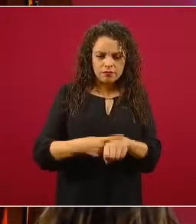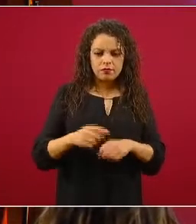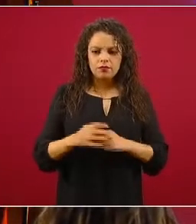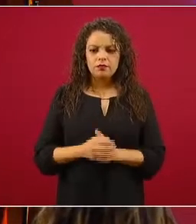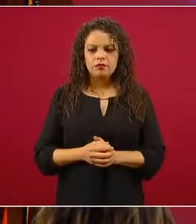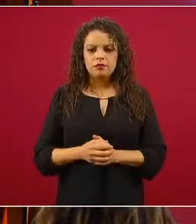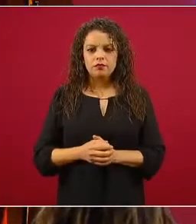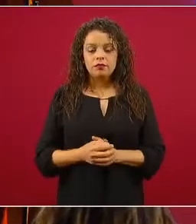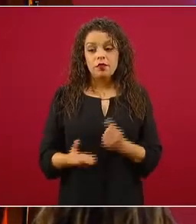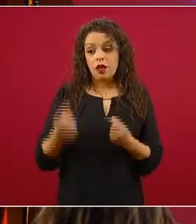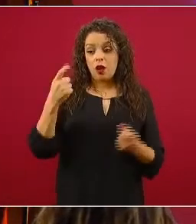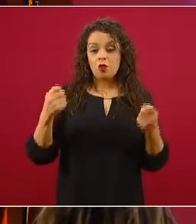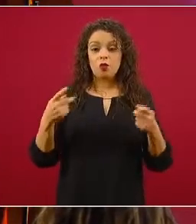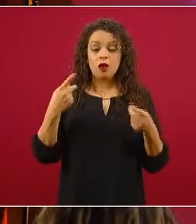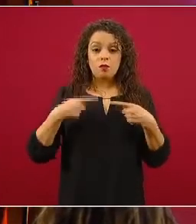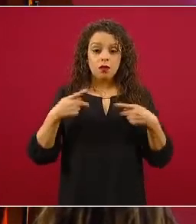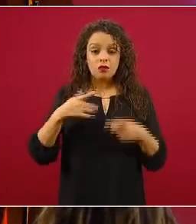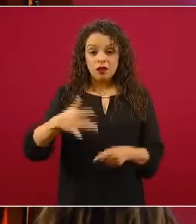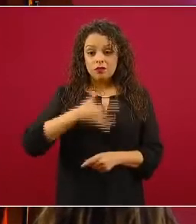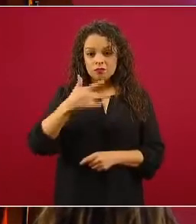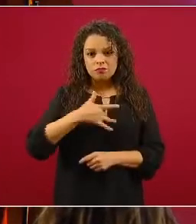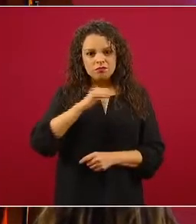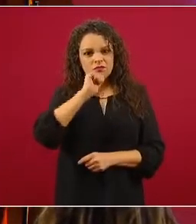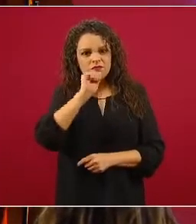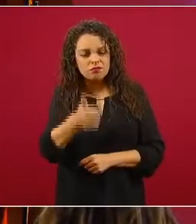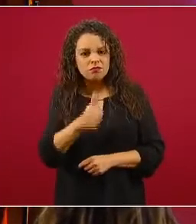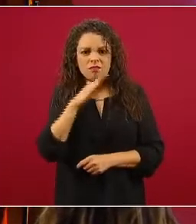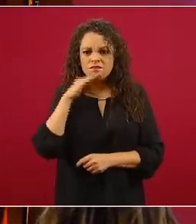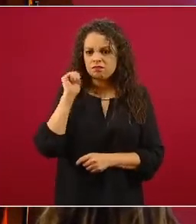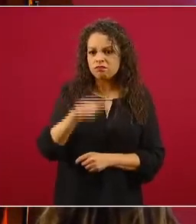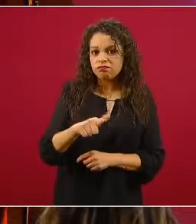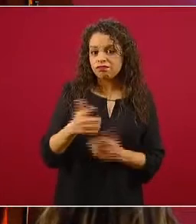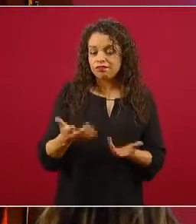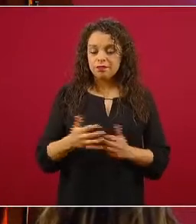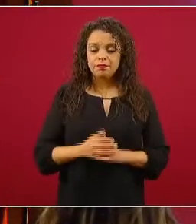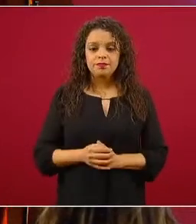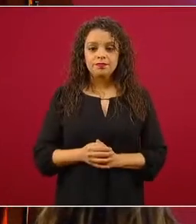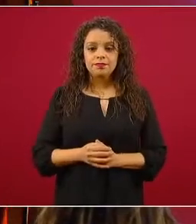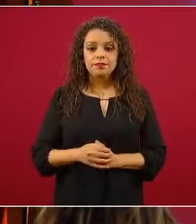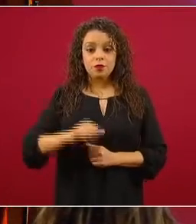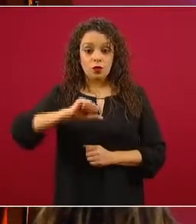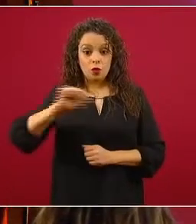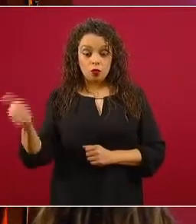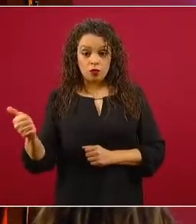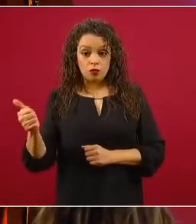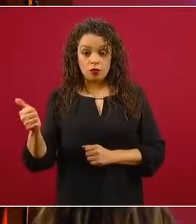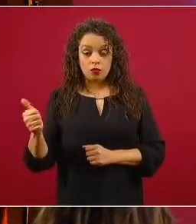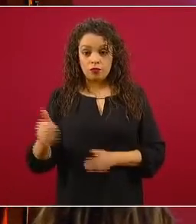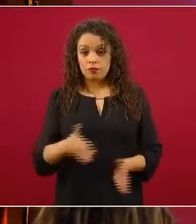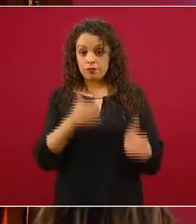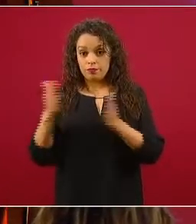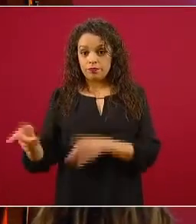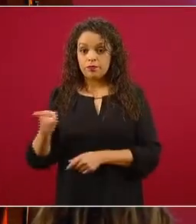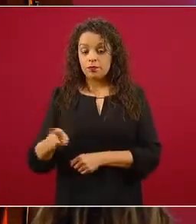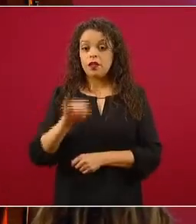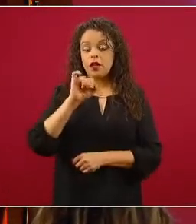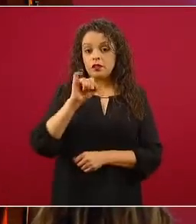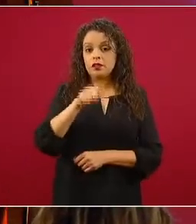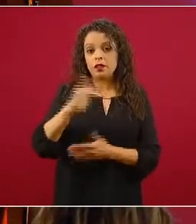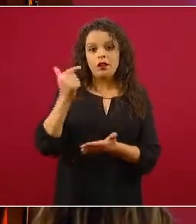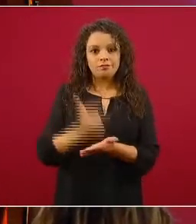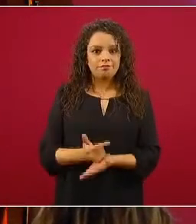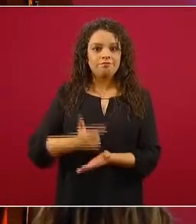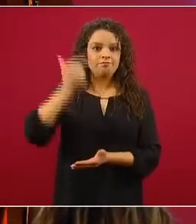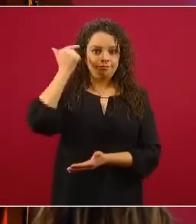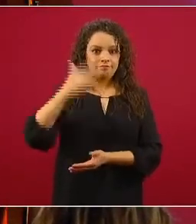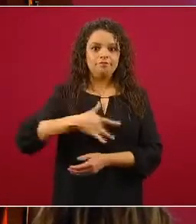sujetos asintomáticos, y hay un grupo que puede ser muy importante, que son aquellos los que desarrollan la enfermedad grave.